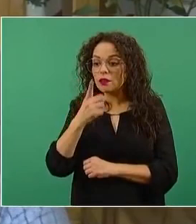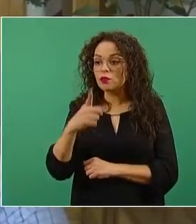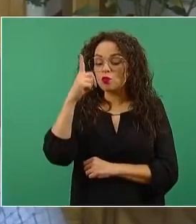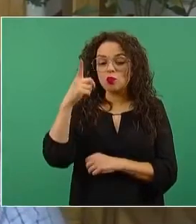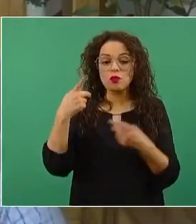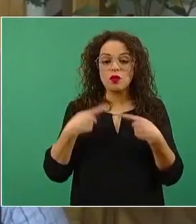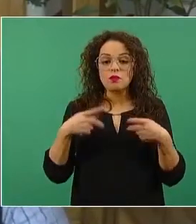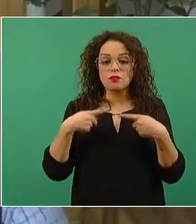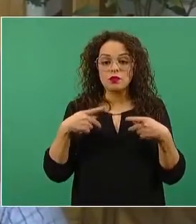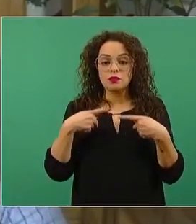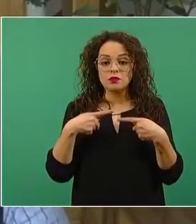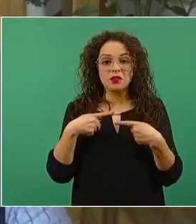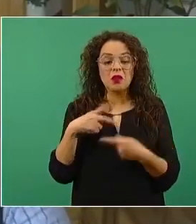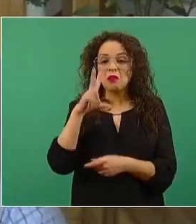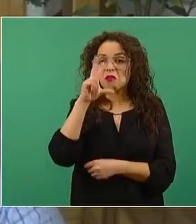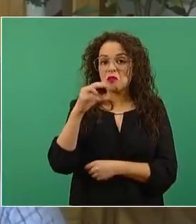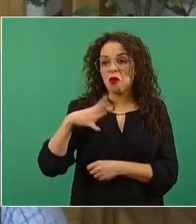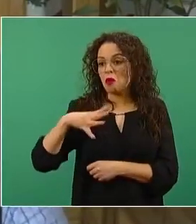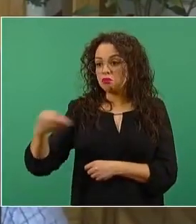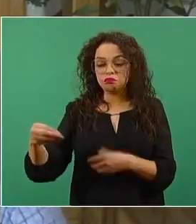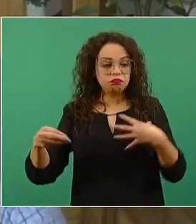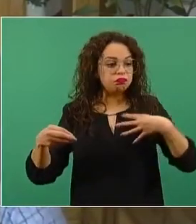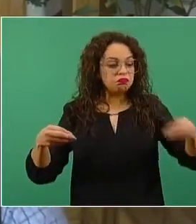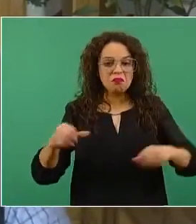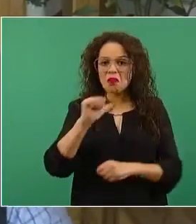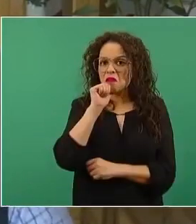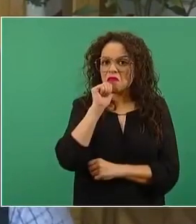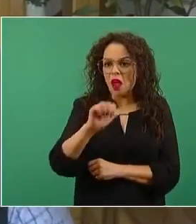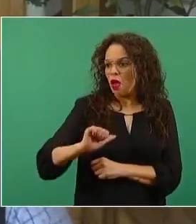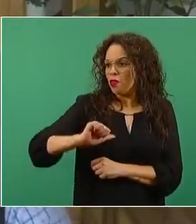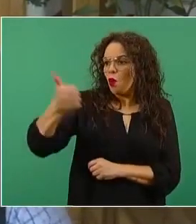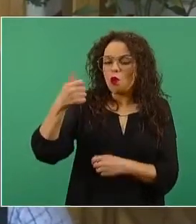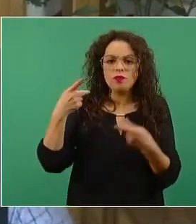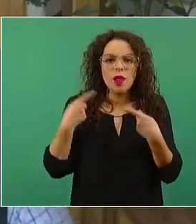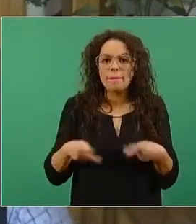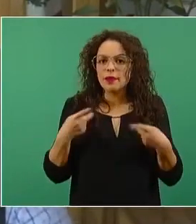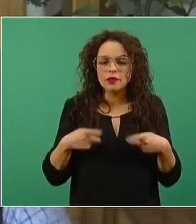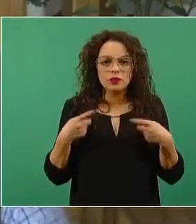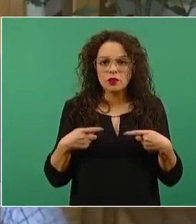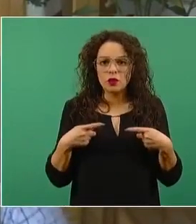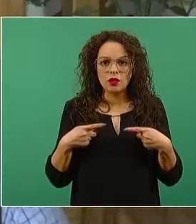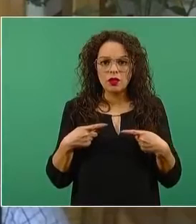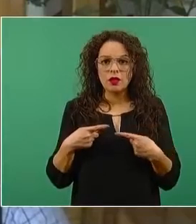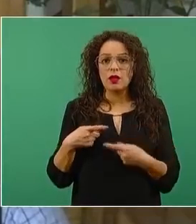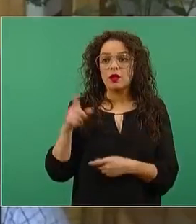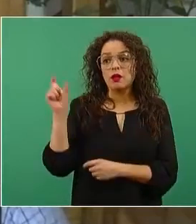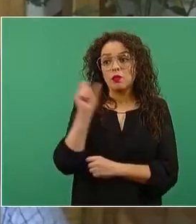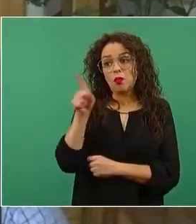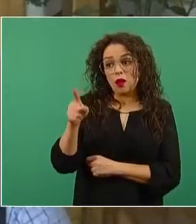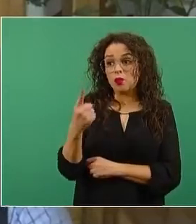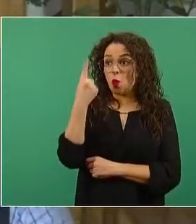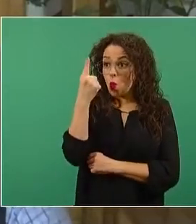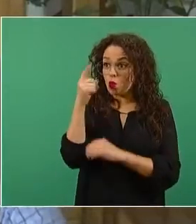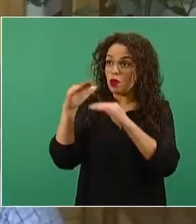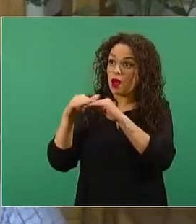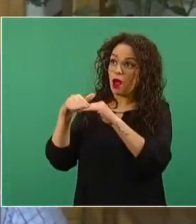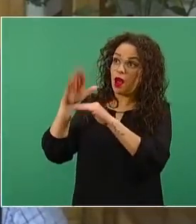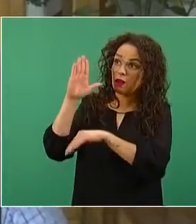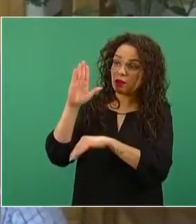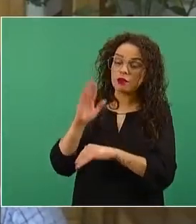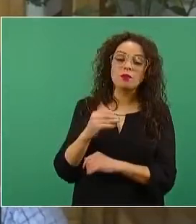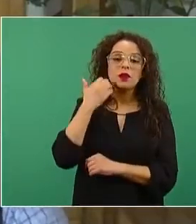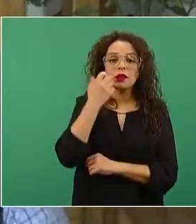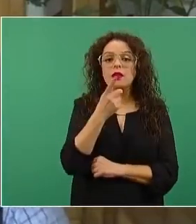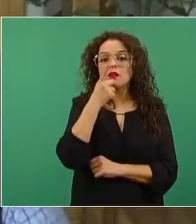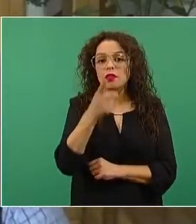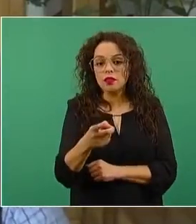está pudiendo contagiar ni siquiera a otra persona como tal, y que cuando ese indicador está por encima de 1 es porque entonces se están